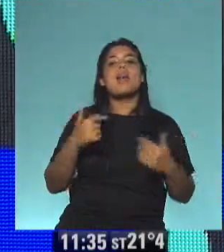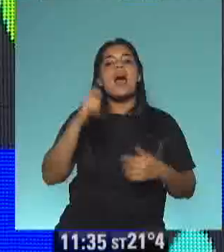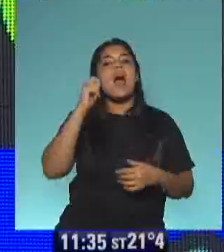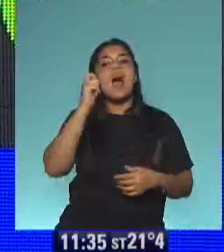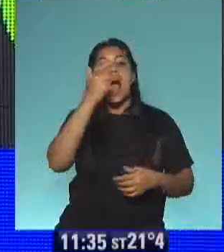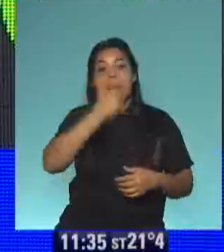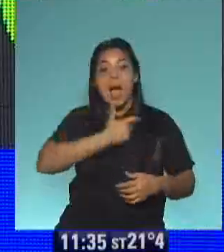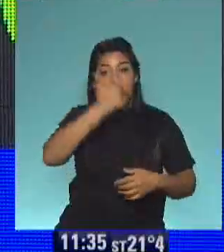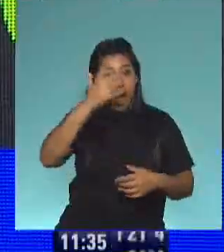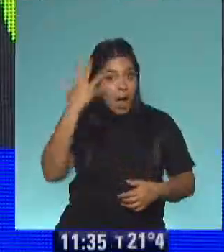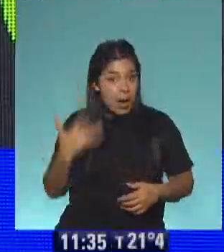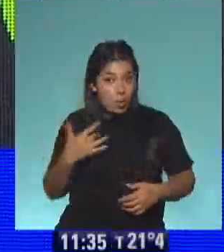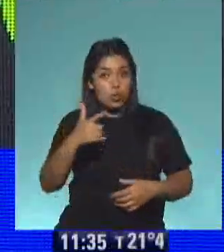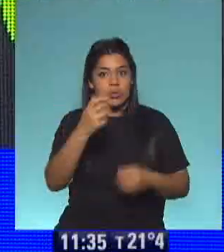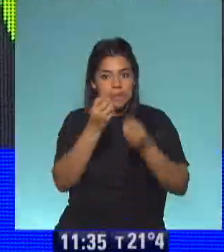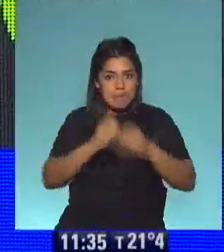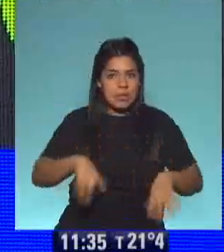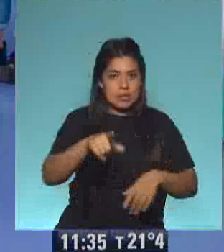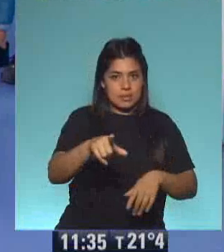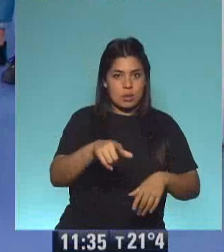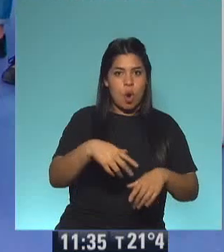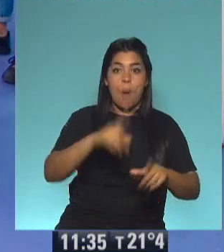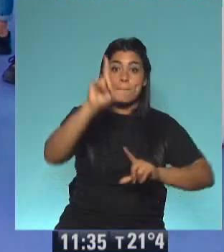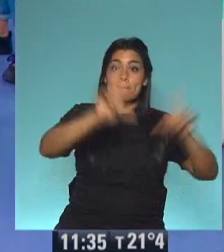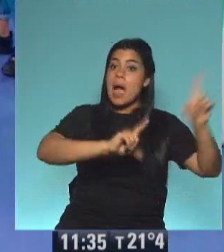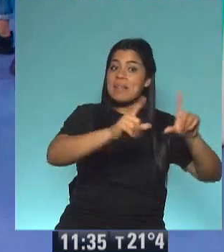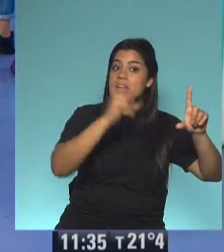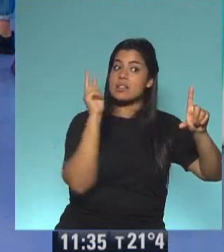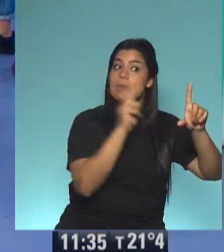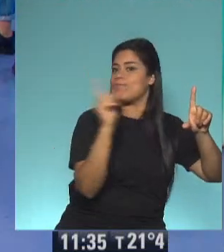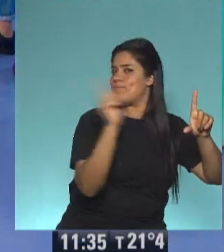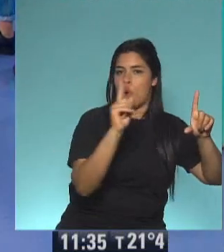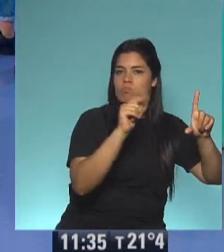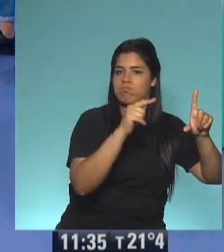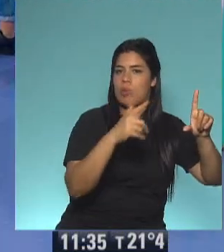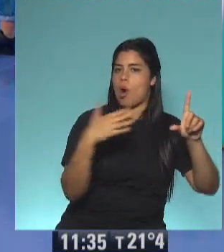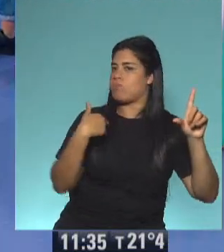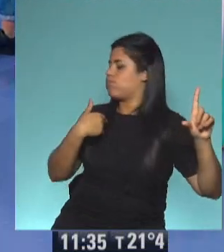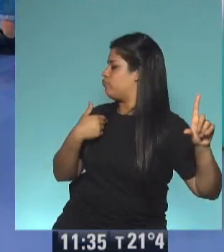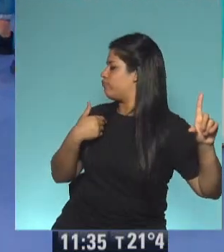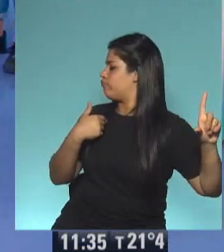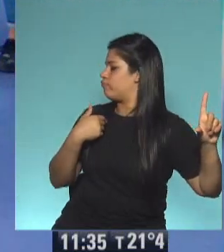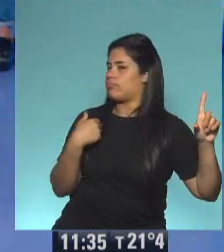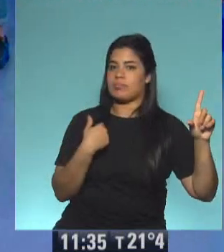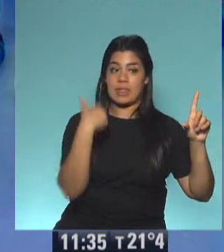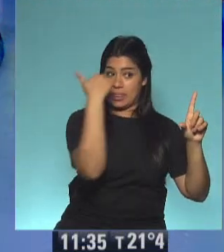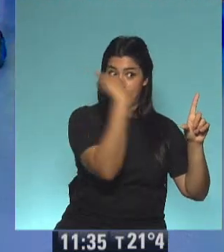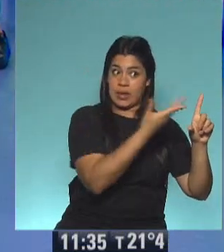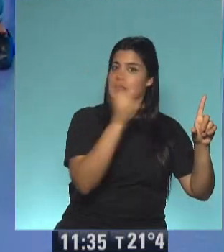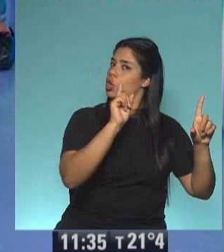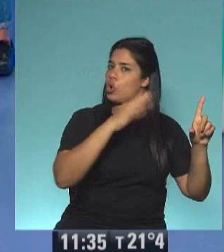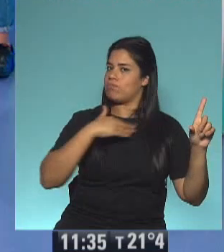a poner mirando para adelante sin mirar la pantalla. Ok, y, o sea que paradita ahí en el medio, Agus. Acá, vengo acá. Y más, y en la